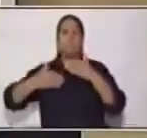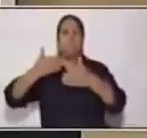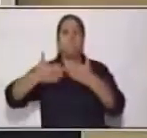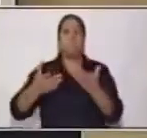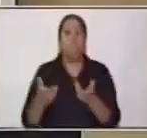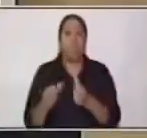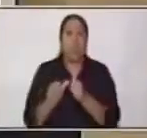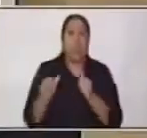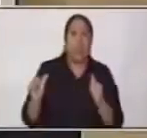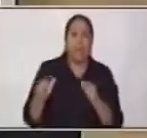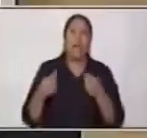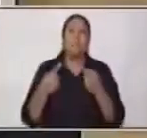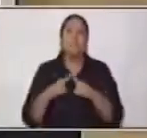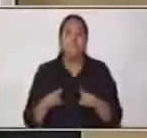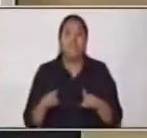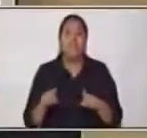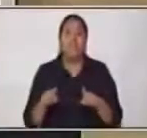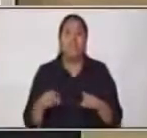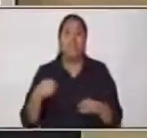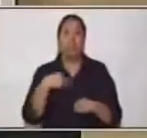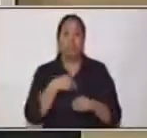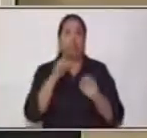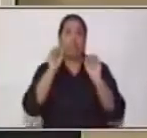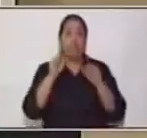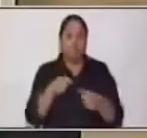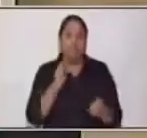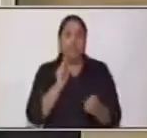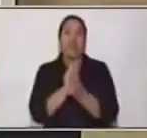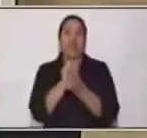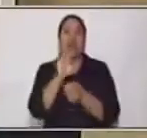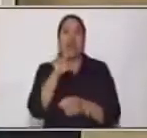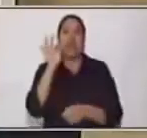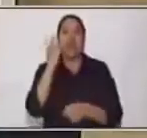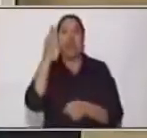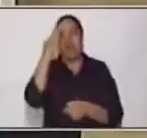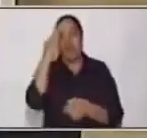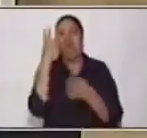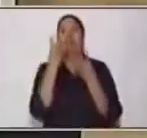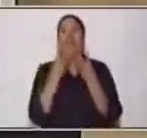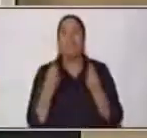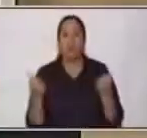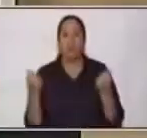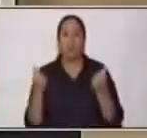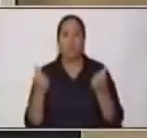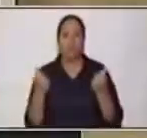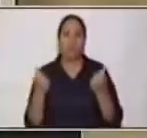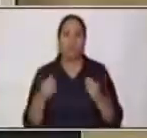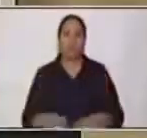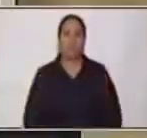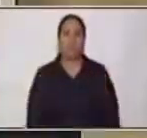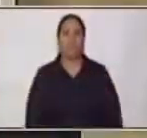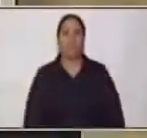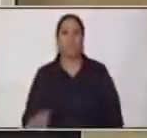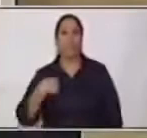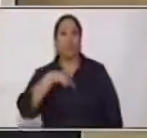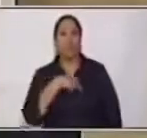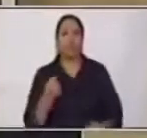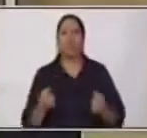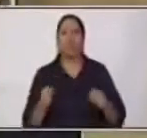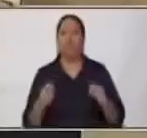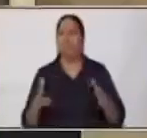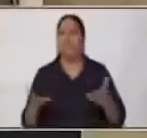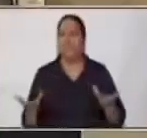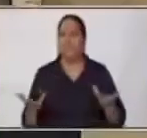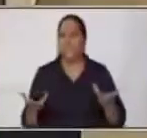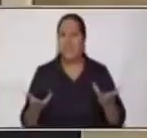de graficar encontramos estos parámetros y encontramos la solución. Así es. Lo que sí vamos a hacer, así súper rápido,